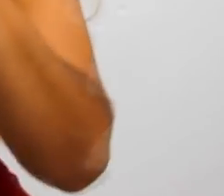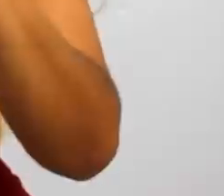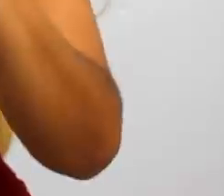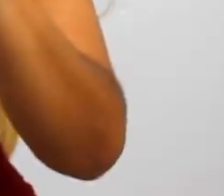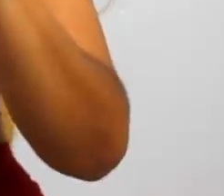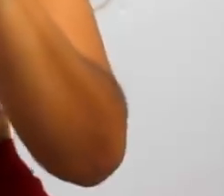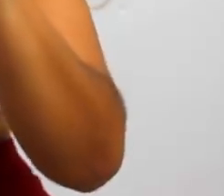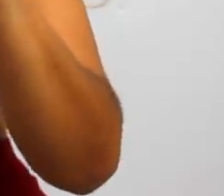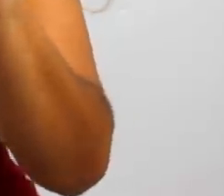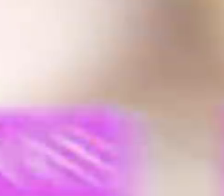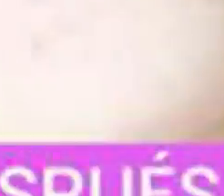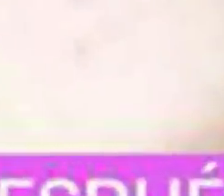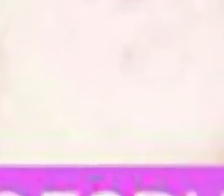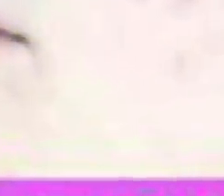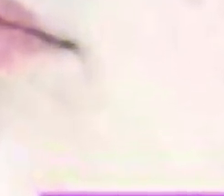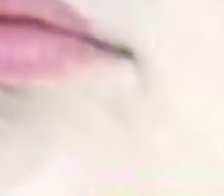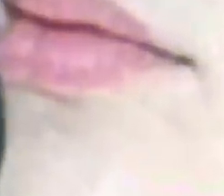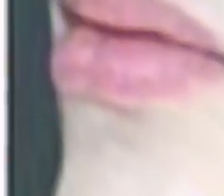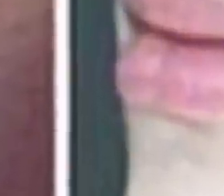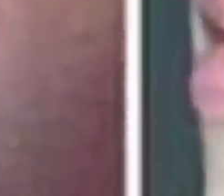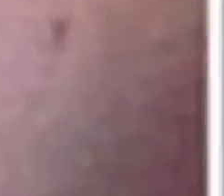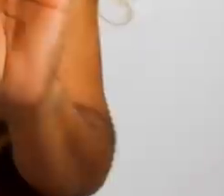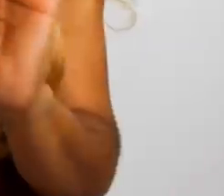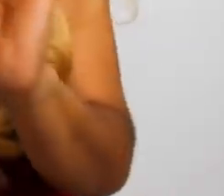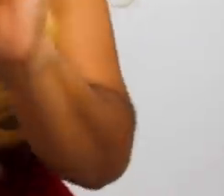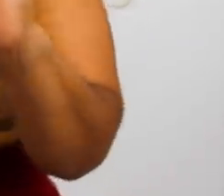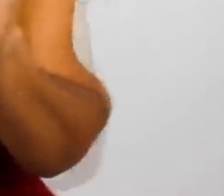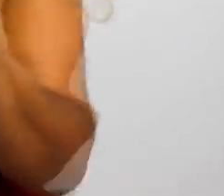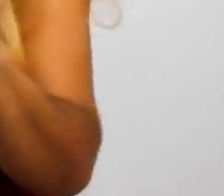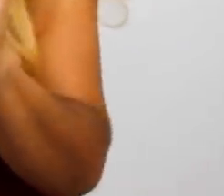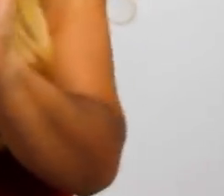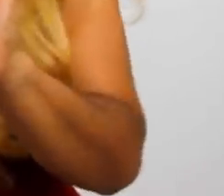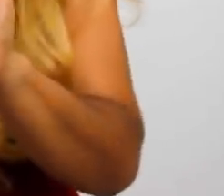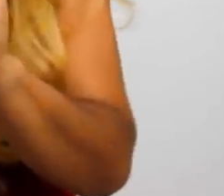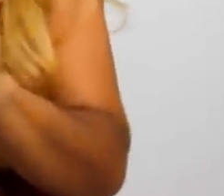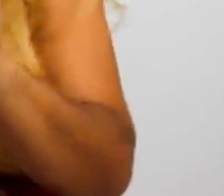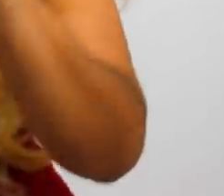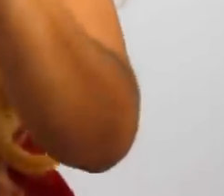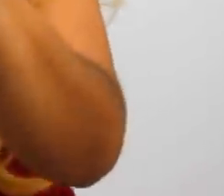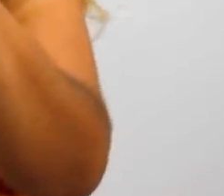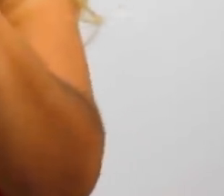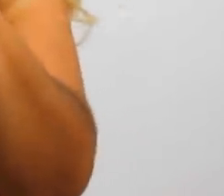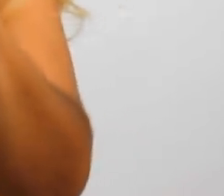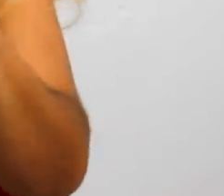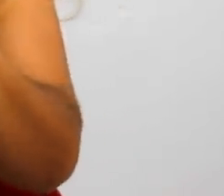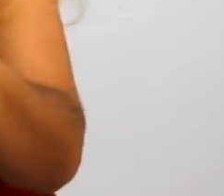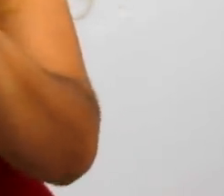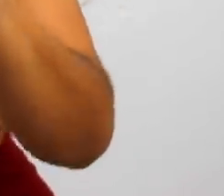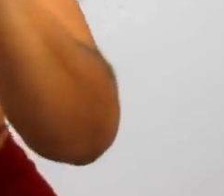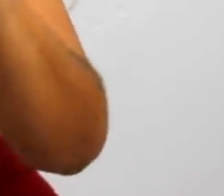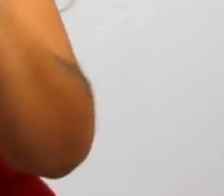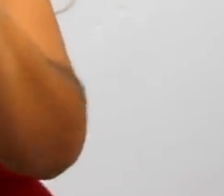Si tienes mancha y espinilla en tu rostro o en cualquier parte de tu cuerpo, usa la